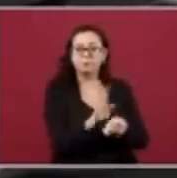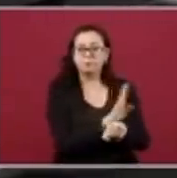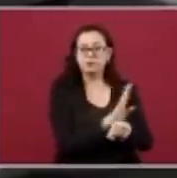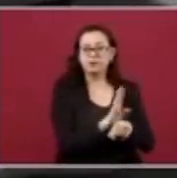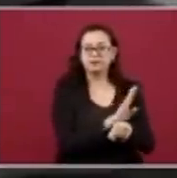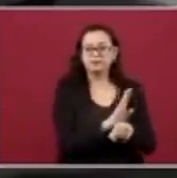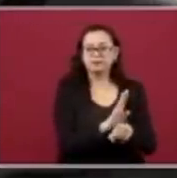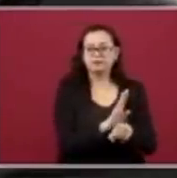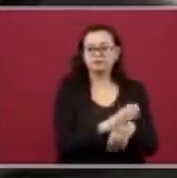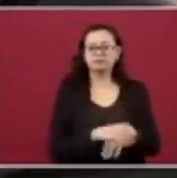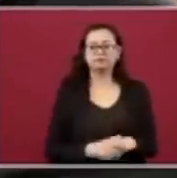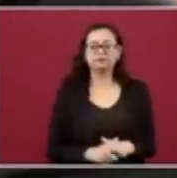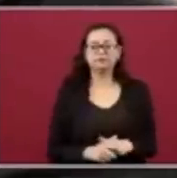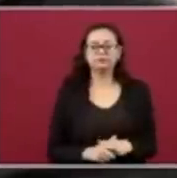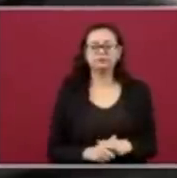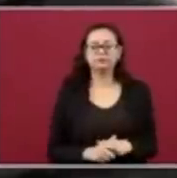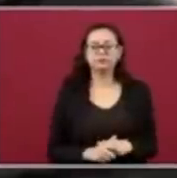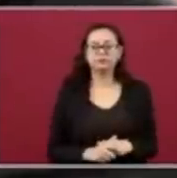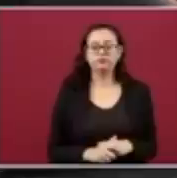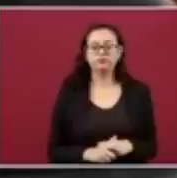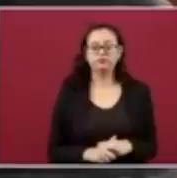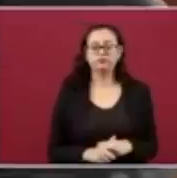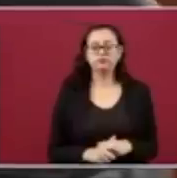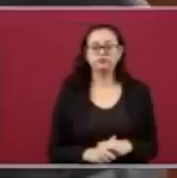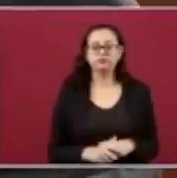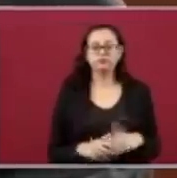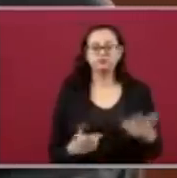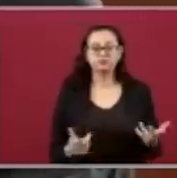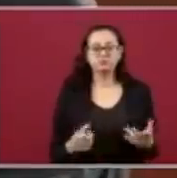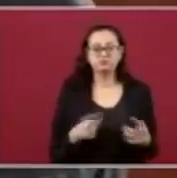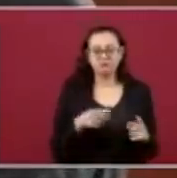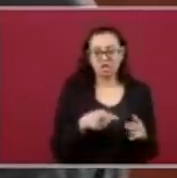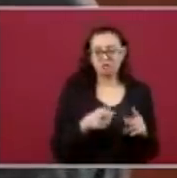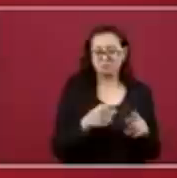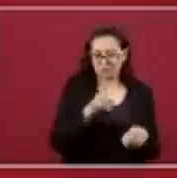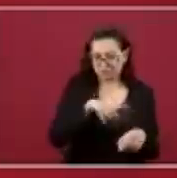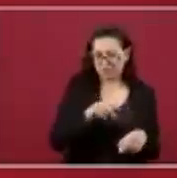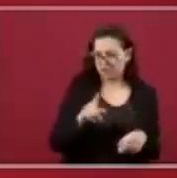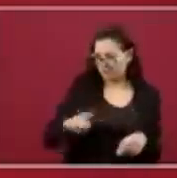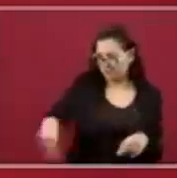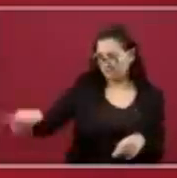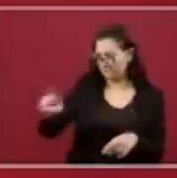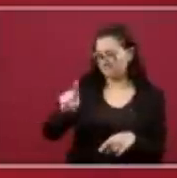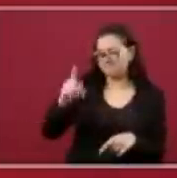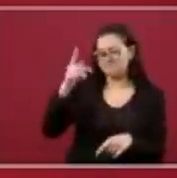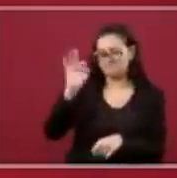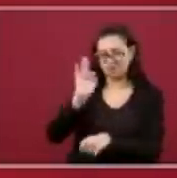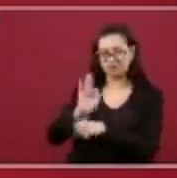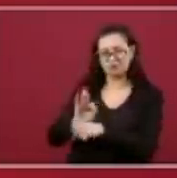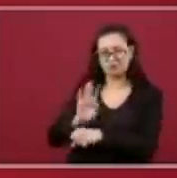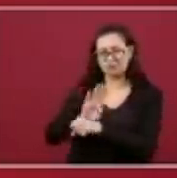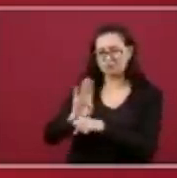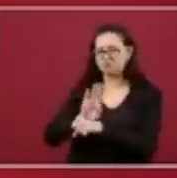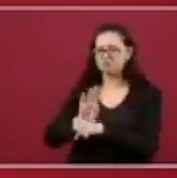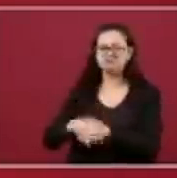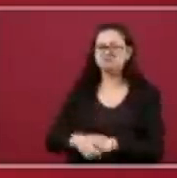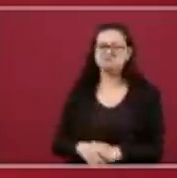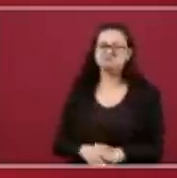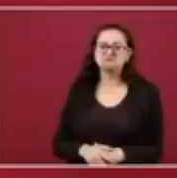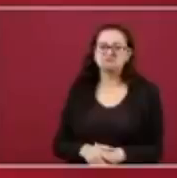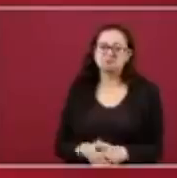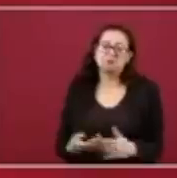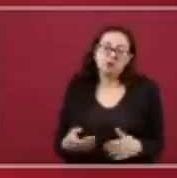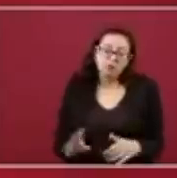y no se pensaba en el interés general. Pero vamos a salir